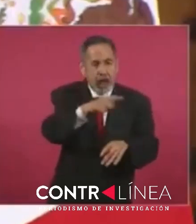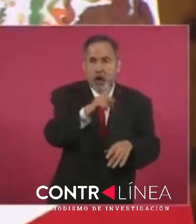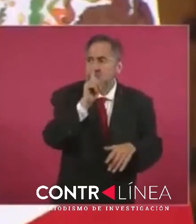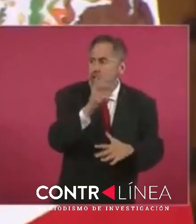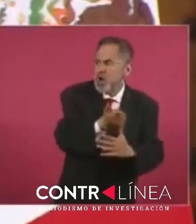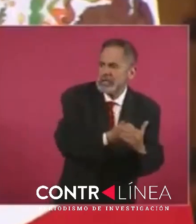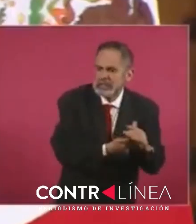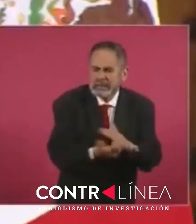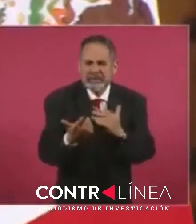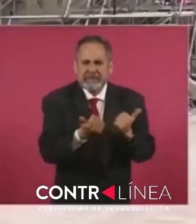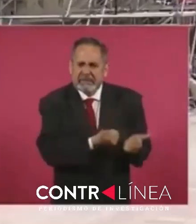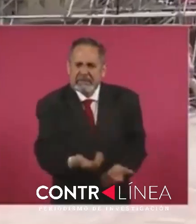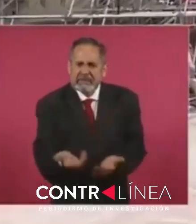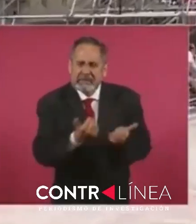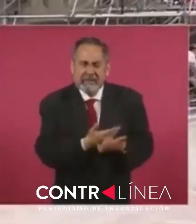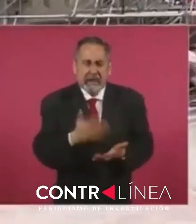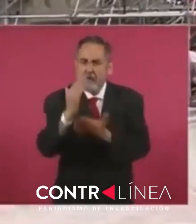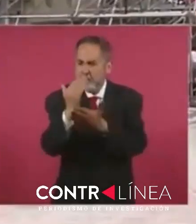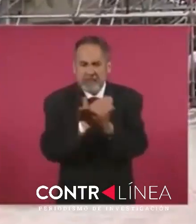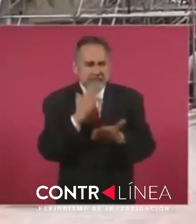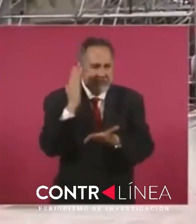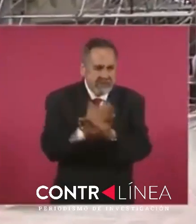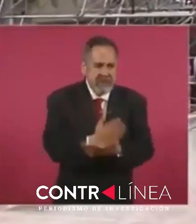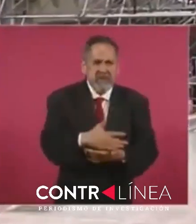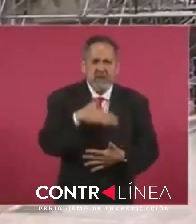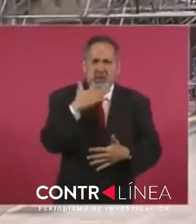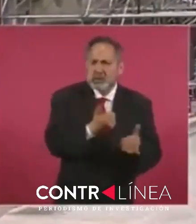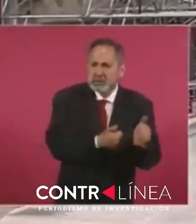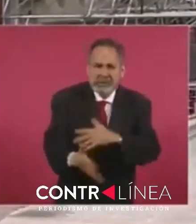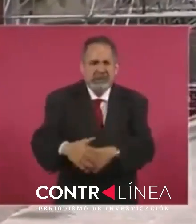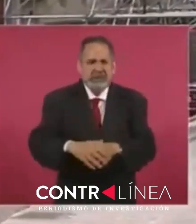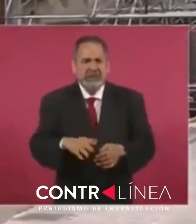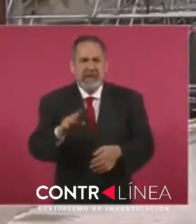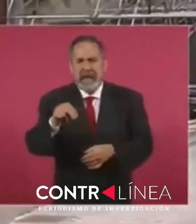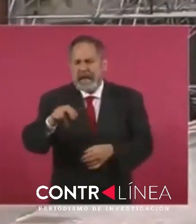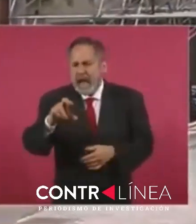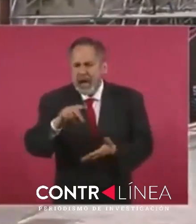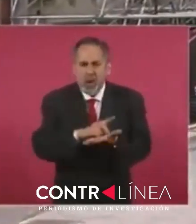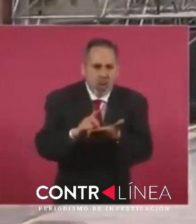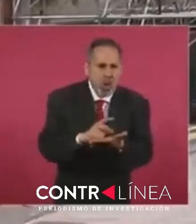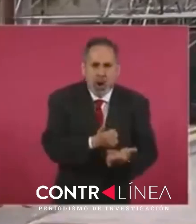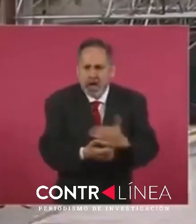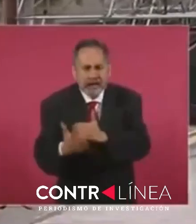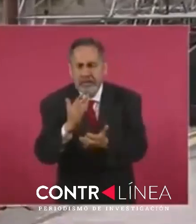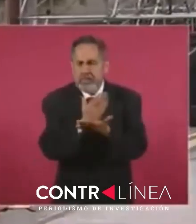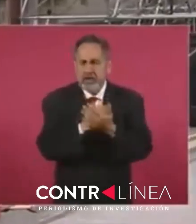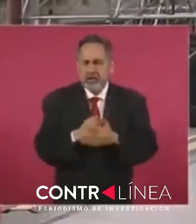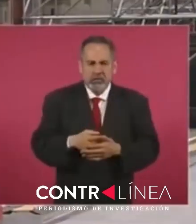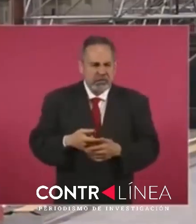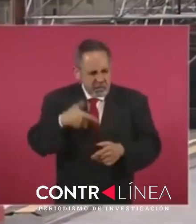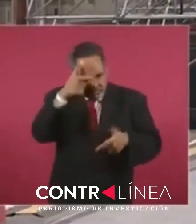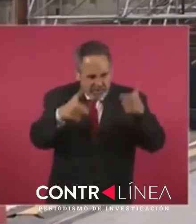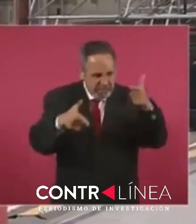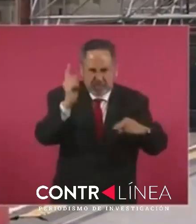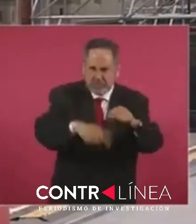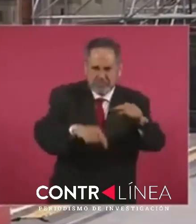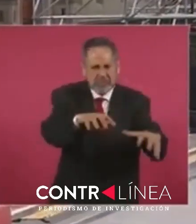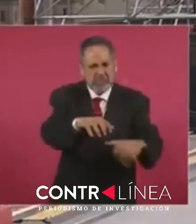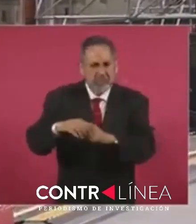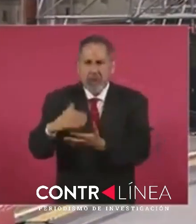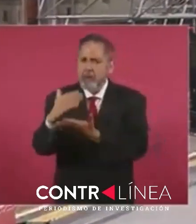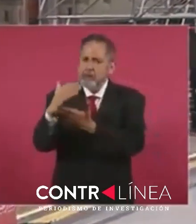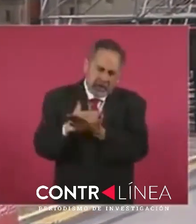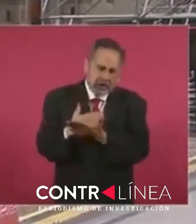contrabando, al narcotráfico, y se ha registrado un incremento en la recaudación del 4% en